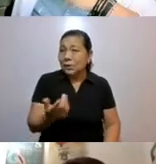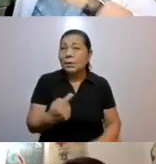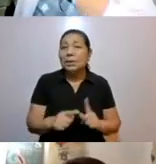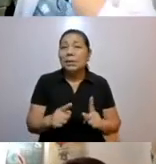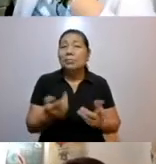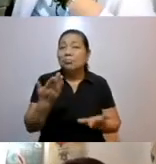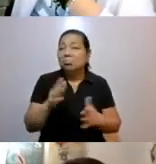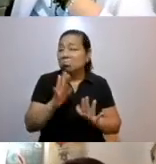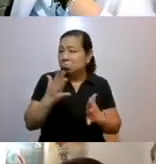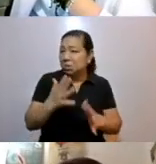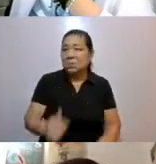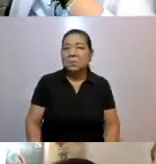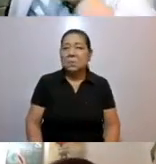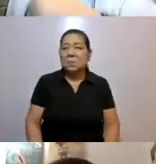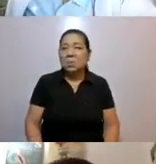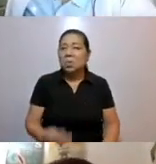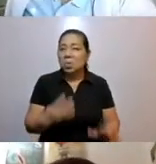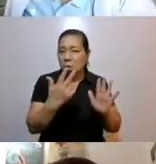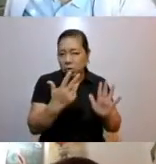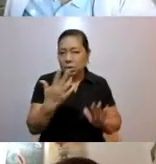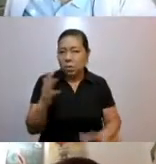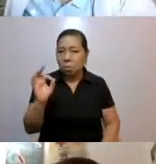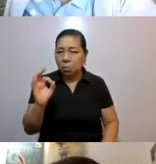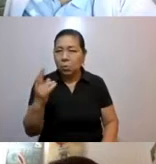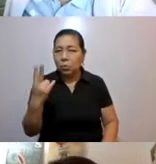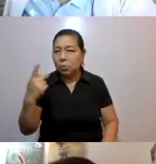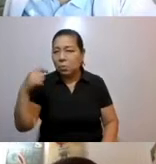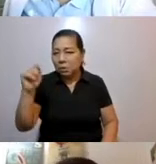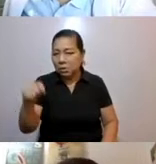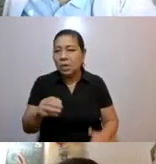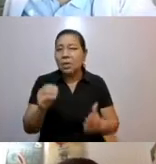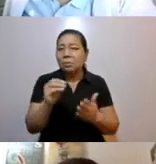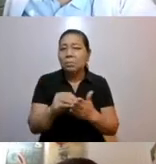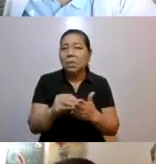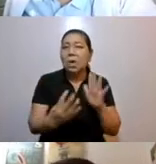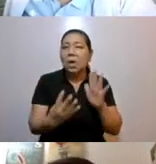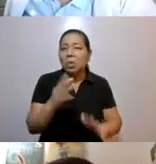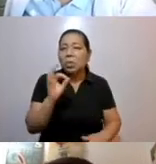está alrededor del 85.2% y causa orgánica